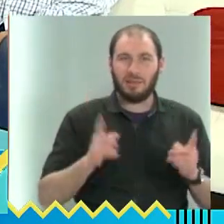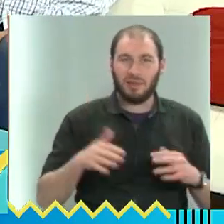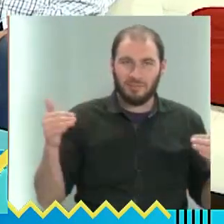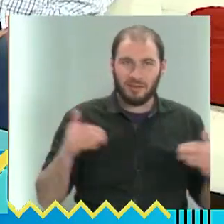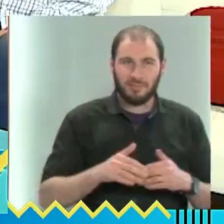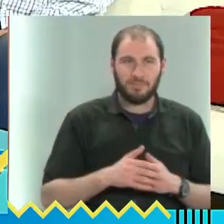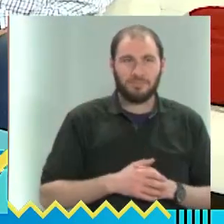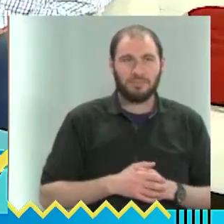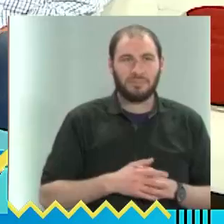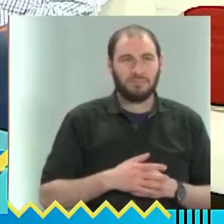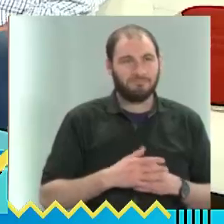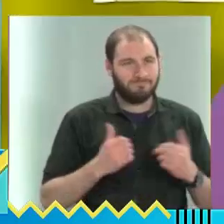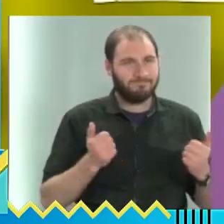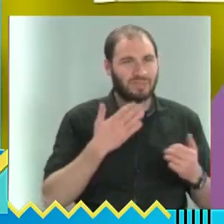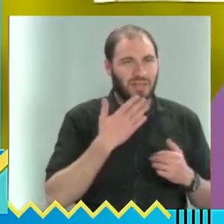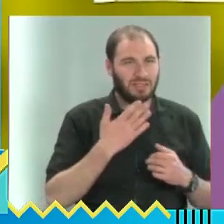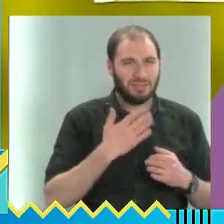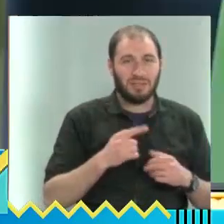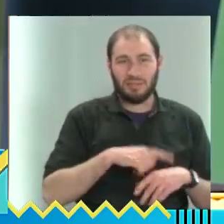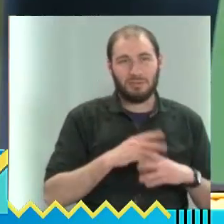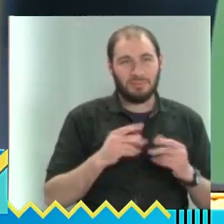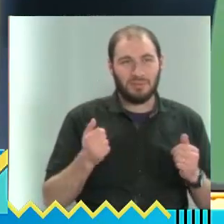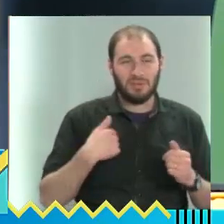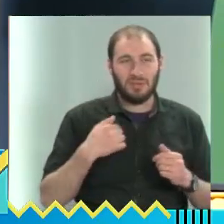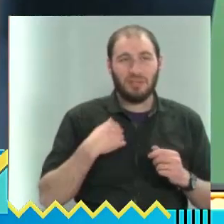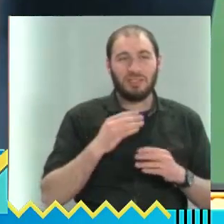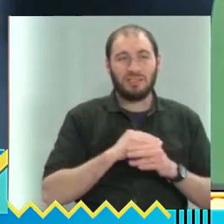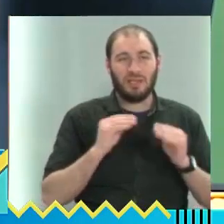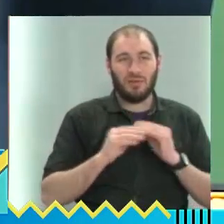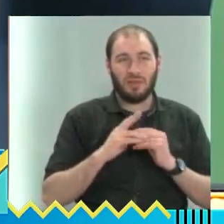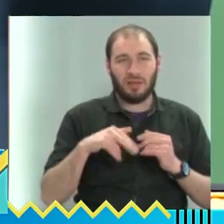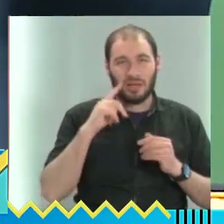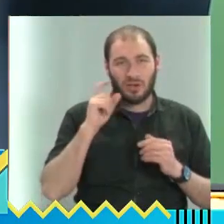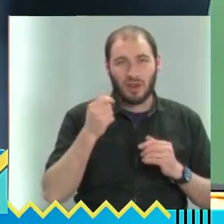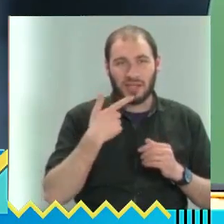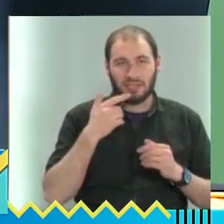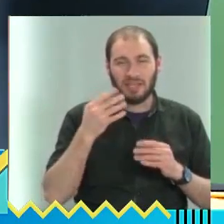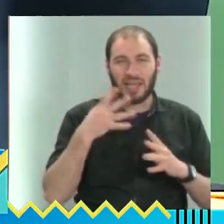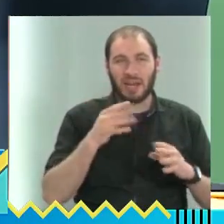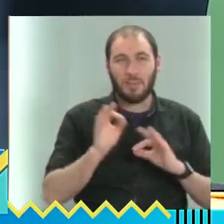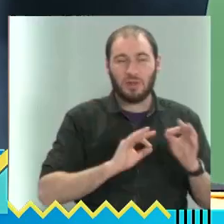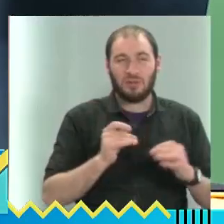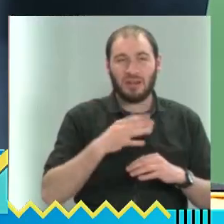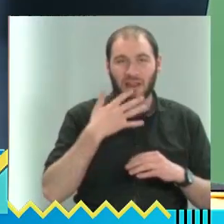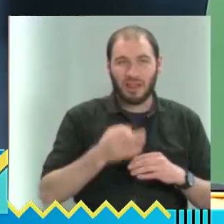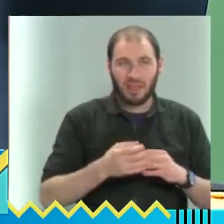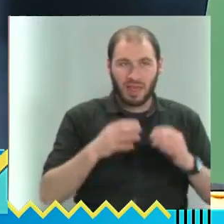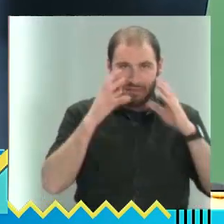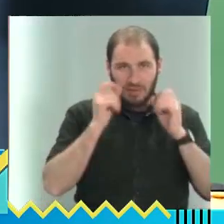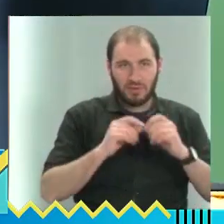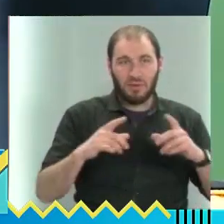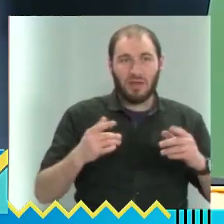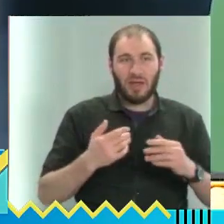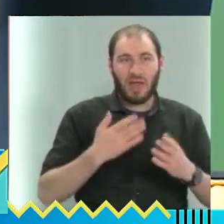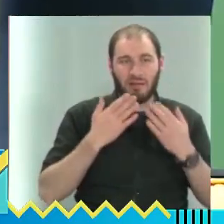estado presente. Bueno, gracias. No nos queda más tiempo. Yo sí voy a saludar a Nicolás Guerra del proyecto de realidad virtual y aumentada, ya